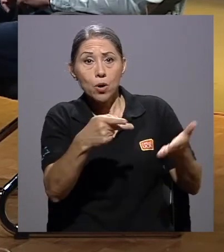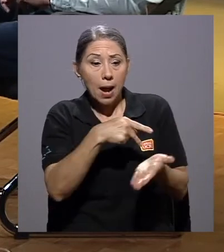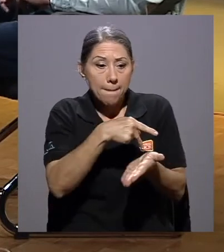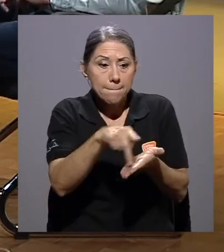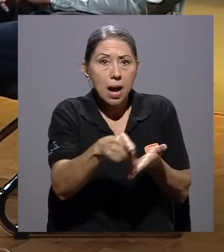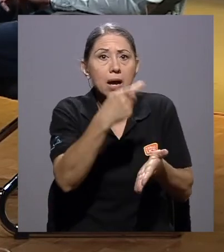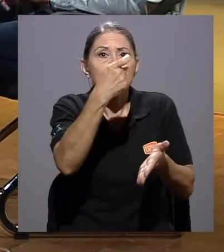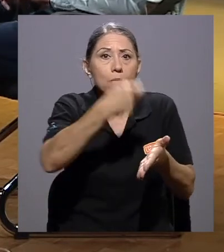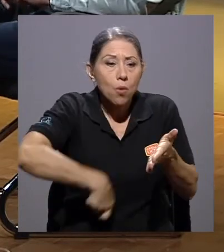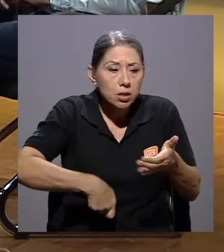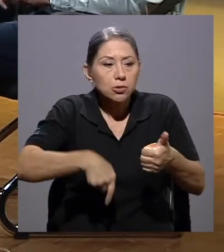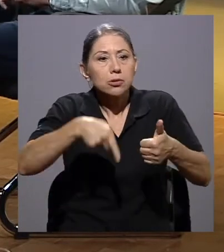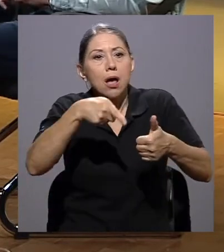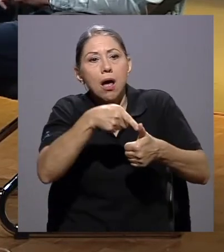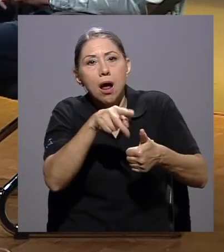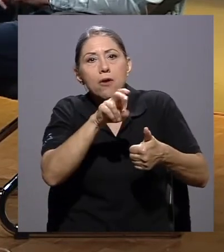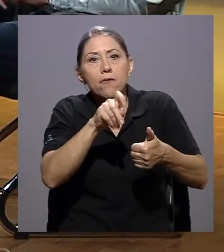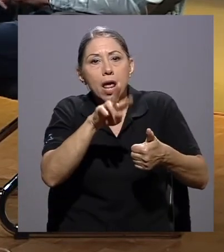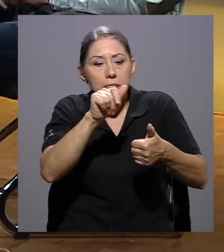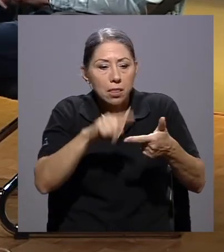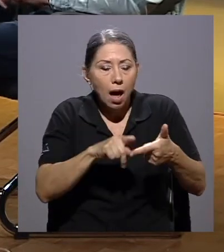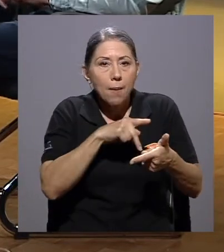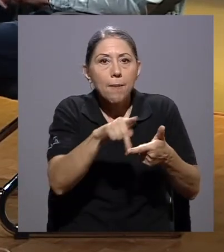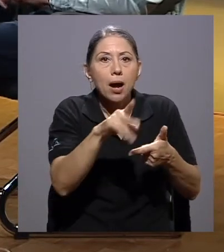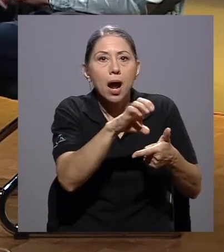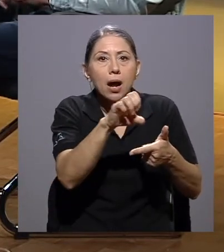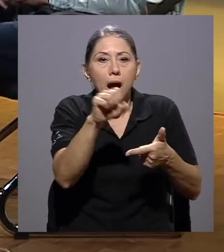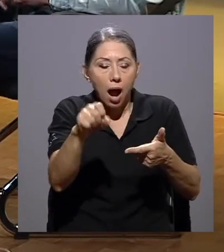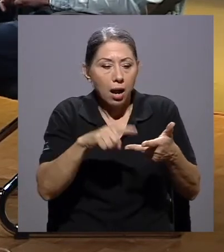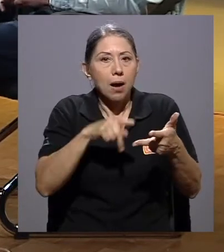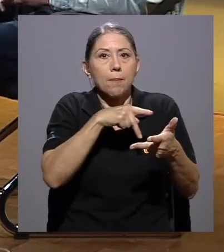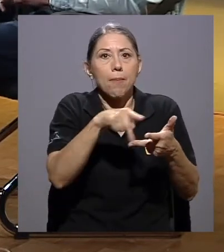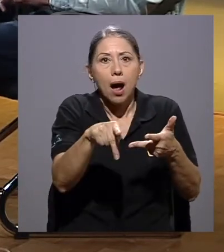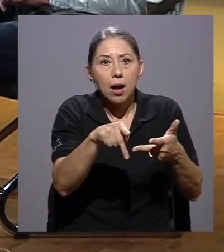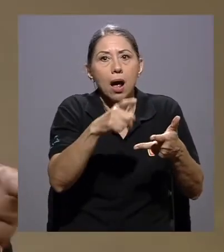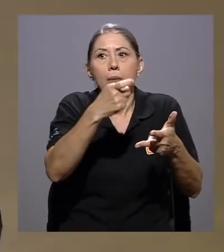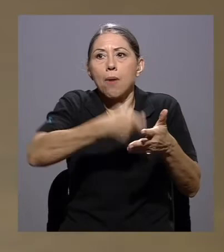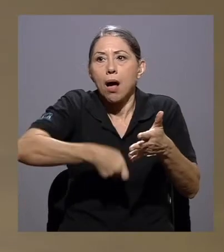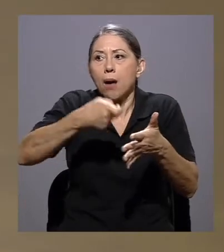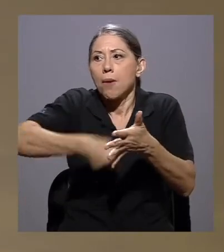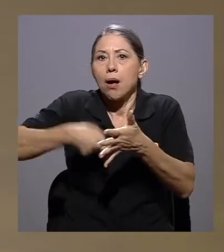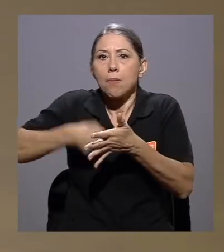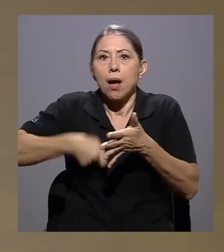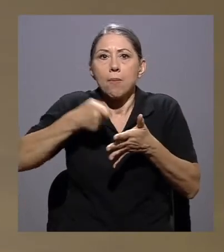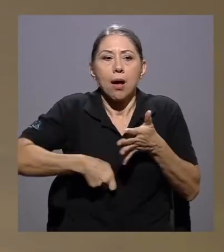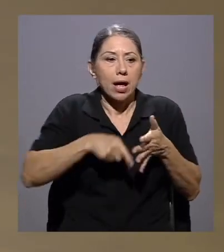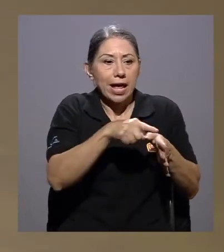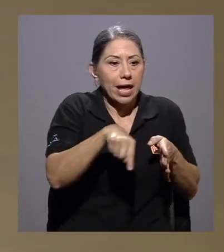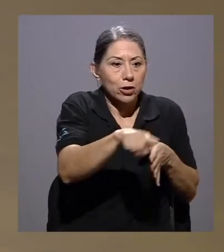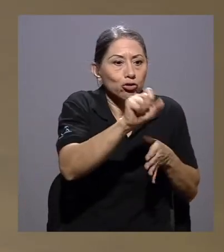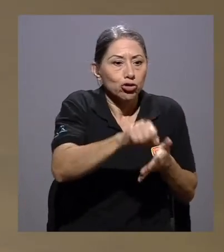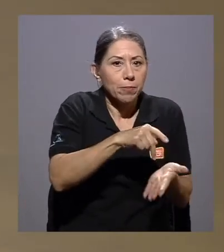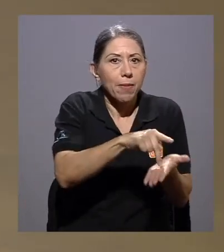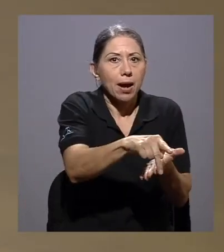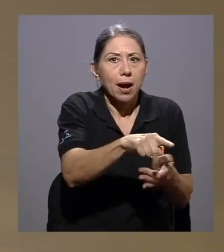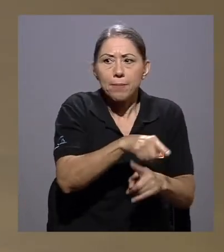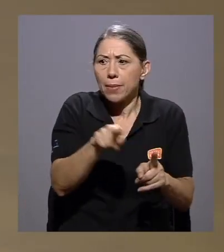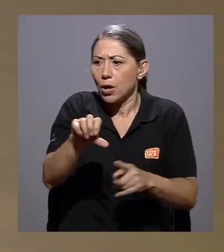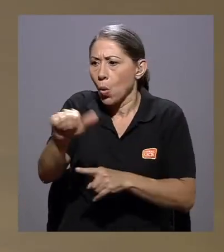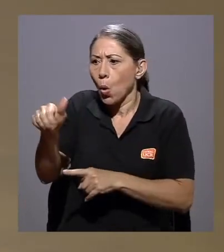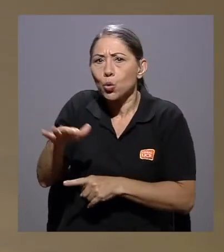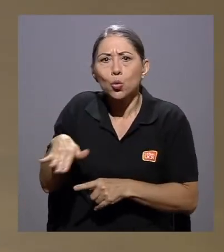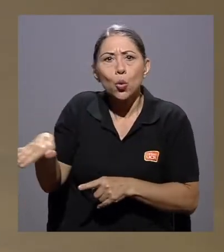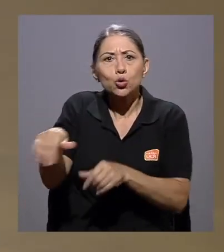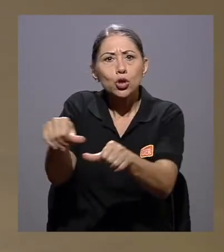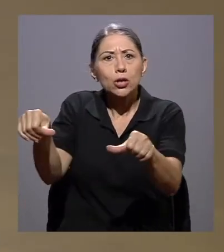renta, paga la caja, paga todo, paga las contribuciones necesarias, pero entonces los otros sectores de la economía, el sector